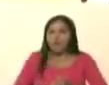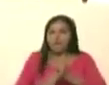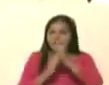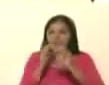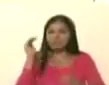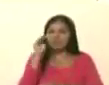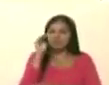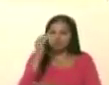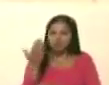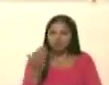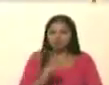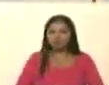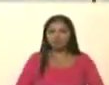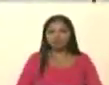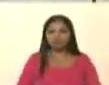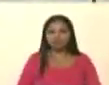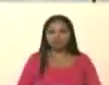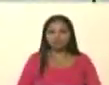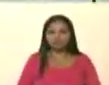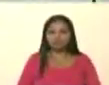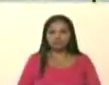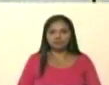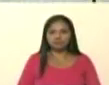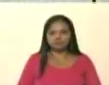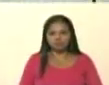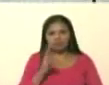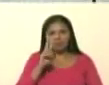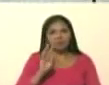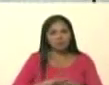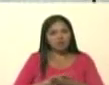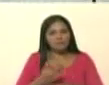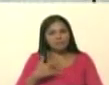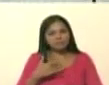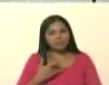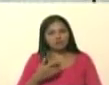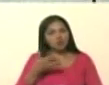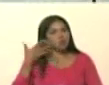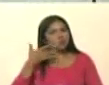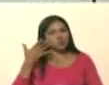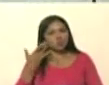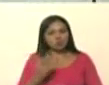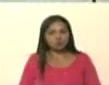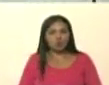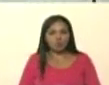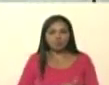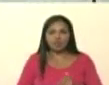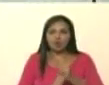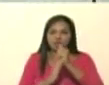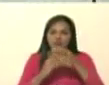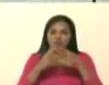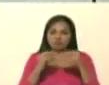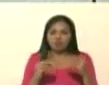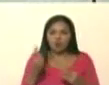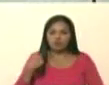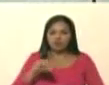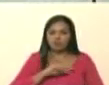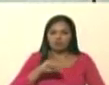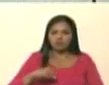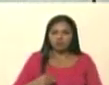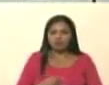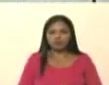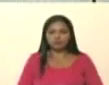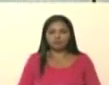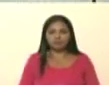futuro se dan cuenta porque me siento orgulloso de los libros y las lideresas que tenemos